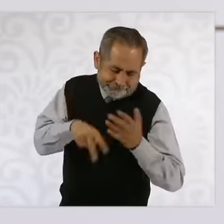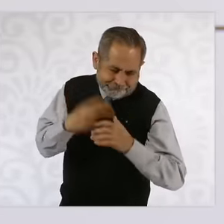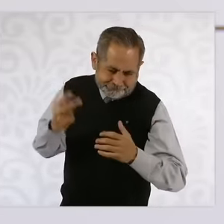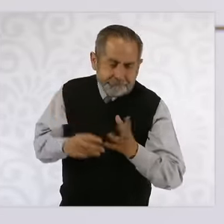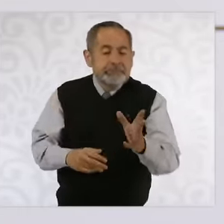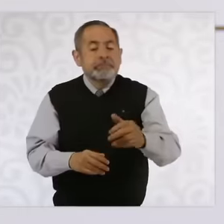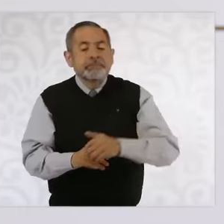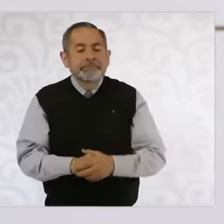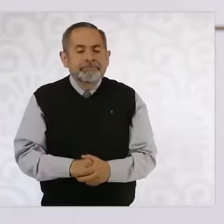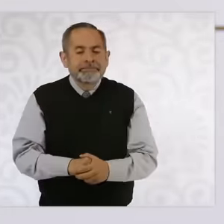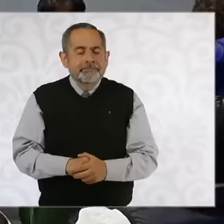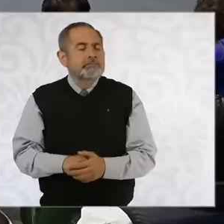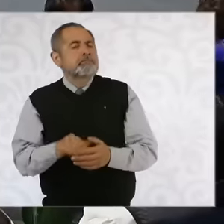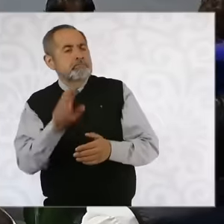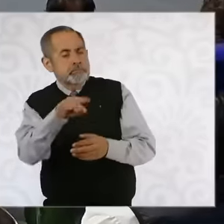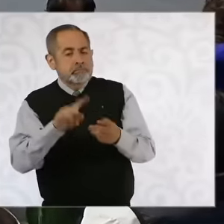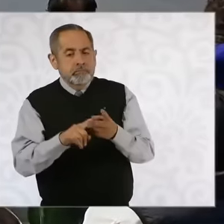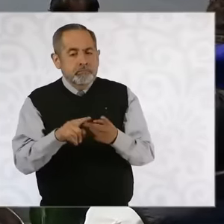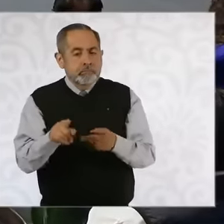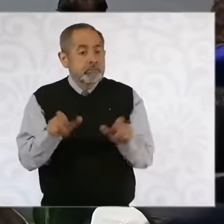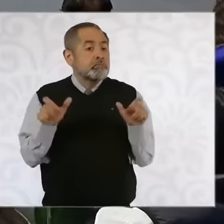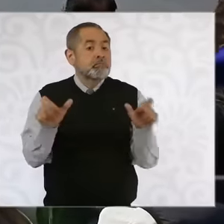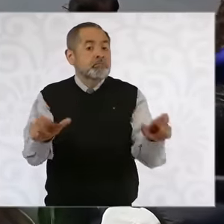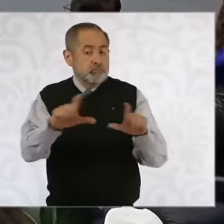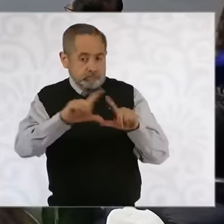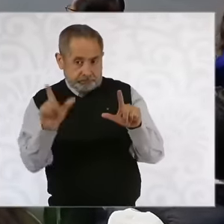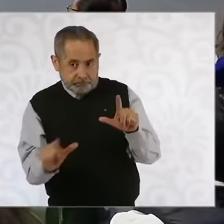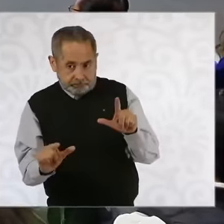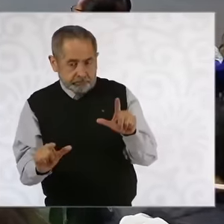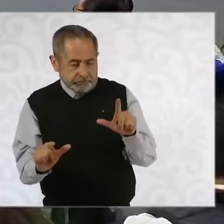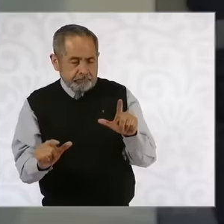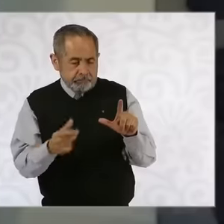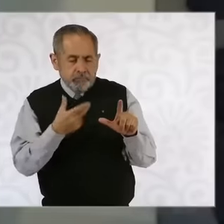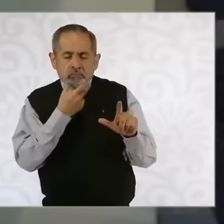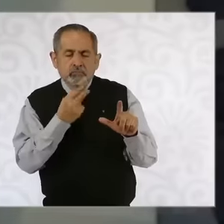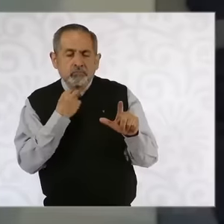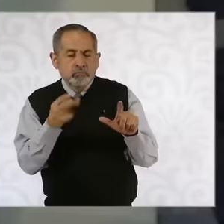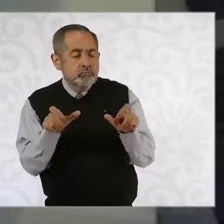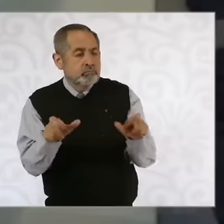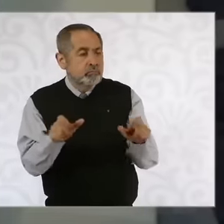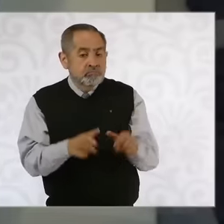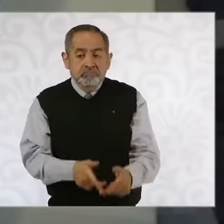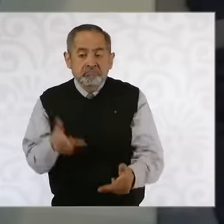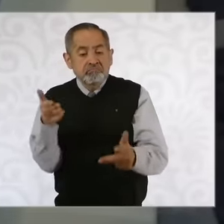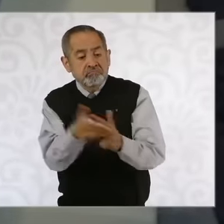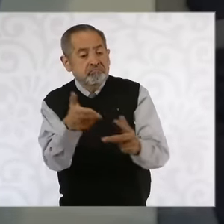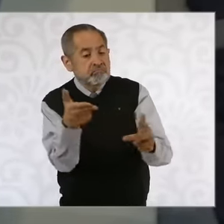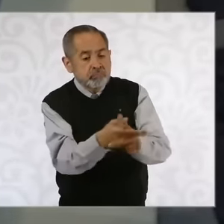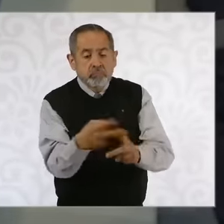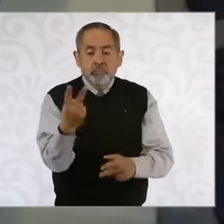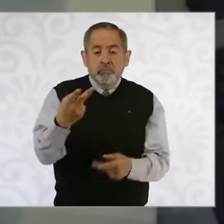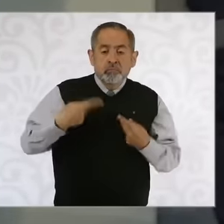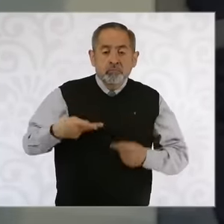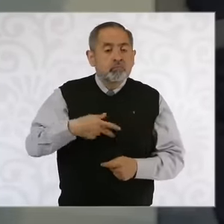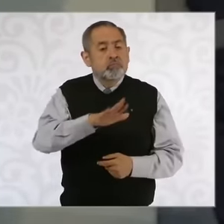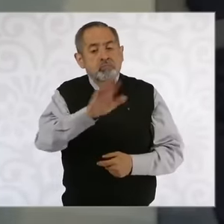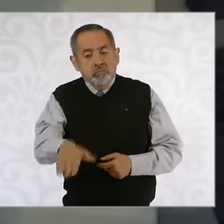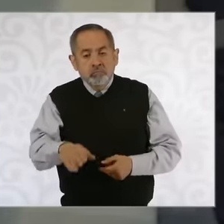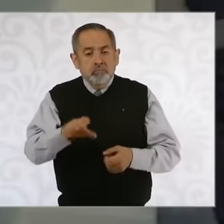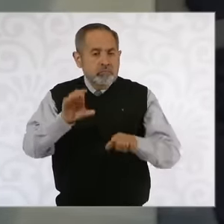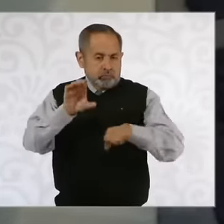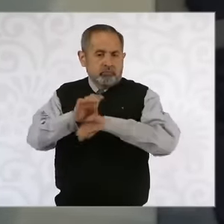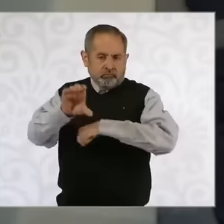ser. Ok. Elementos de la Guardia Nacional pues mataron a 2 migrantes colombianos en